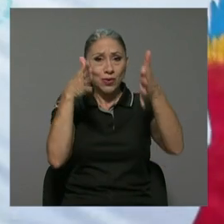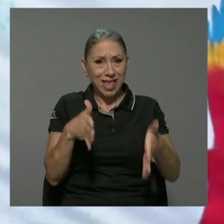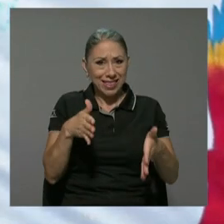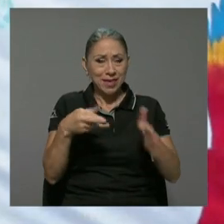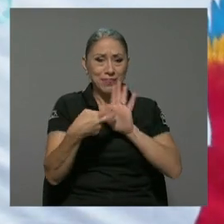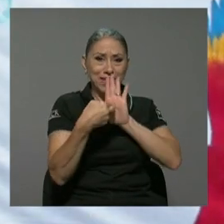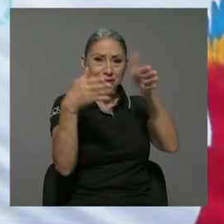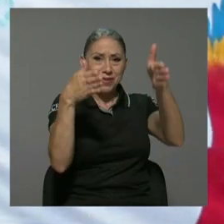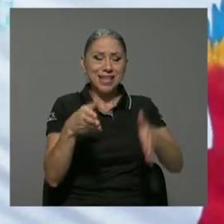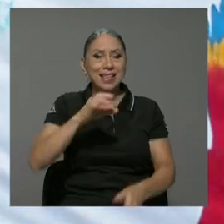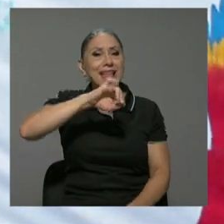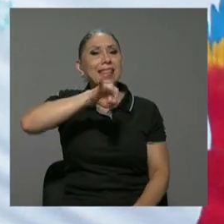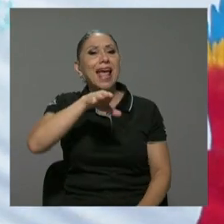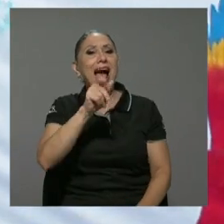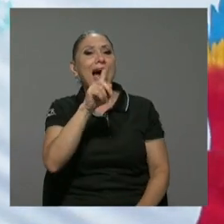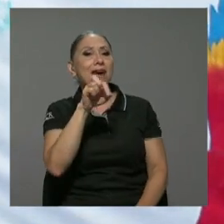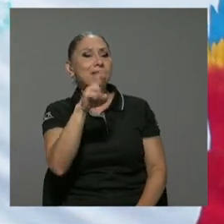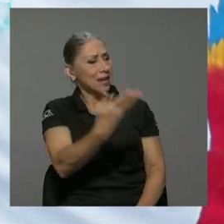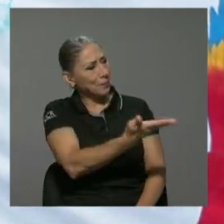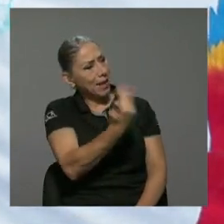estudiantil. Javier, venga, acompáñenos.